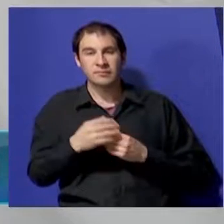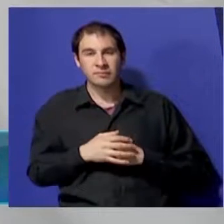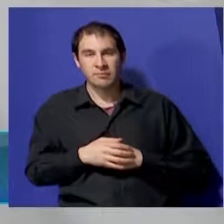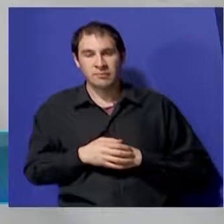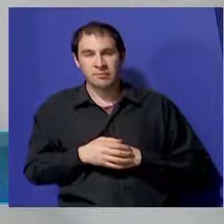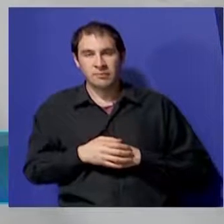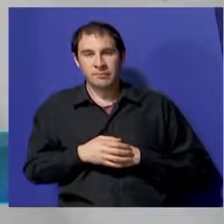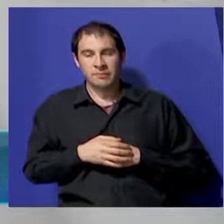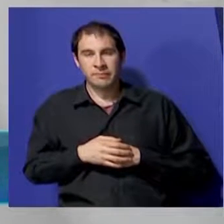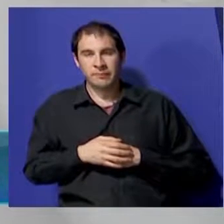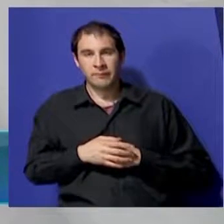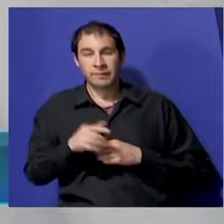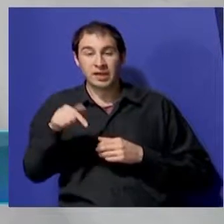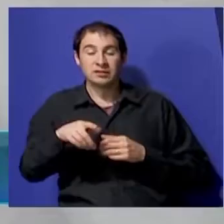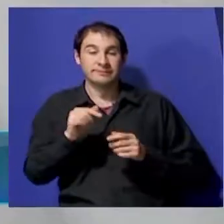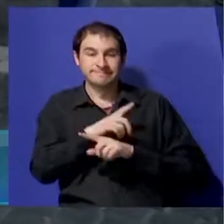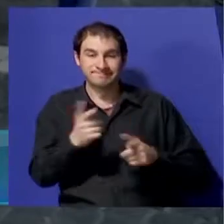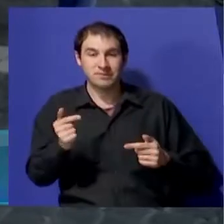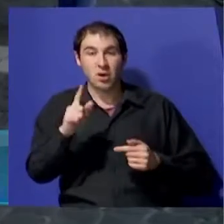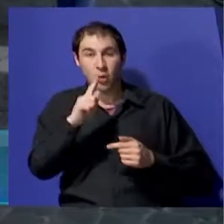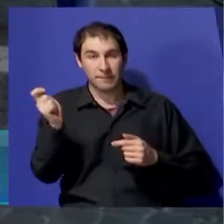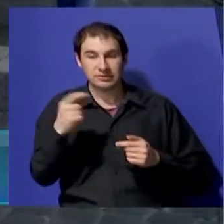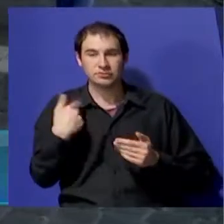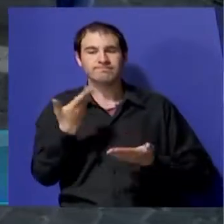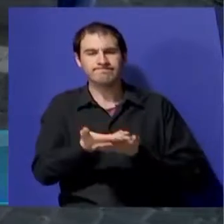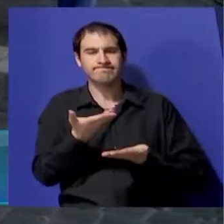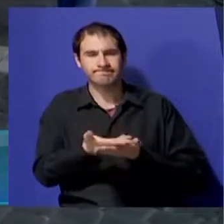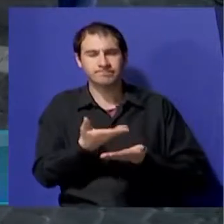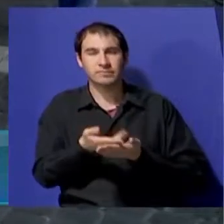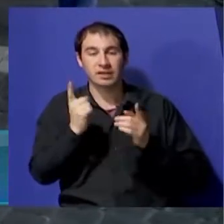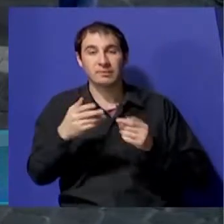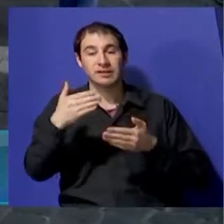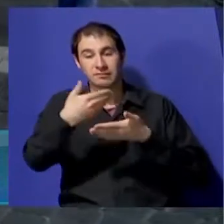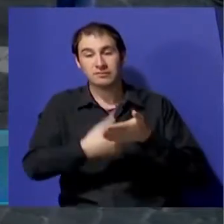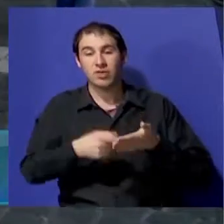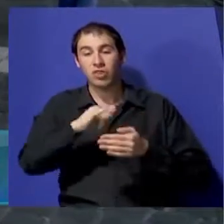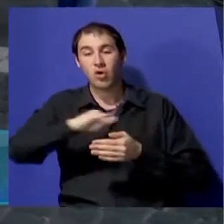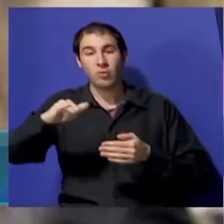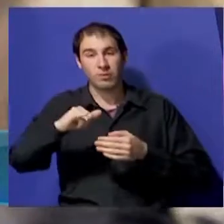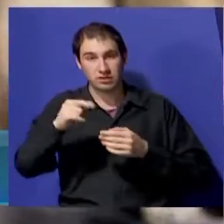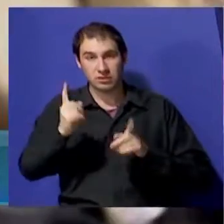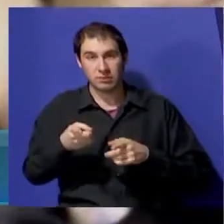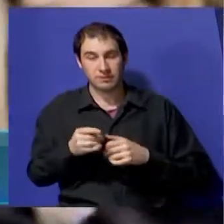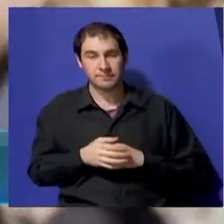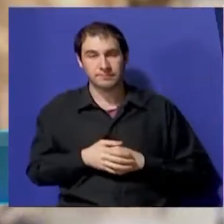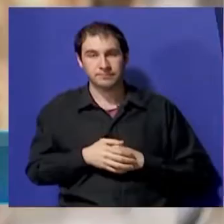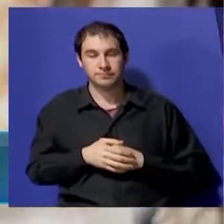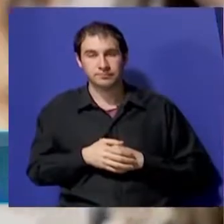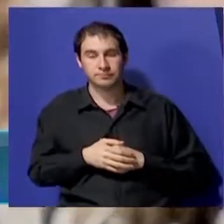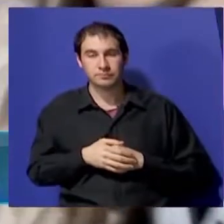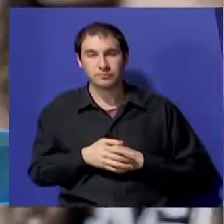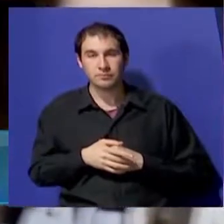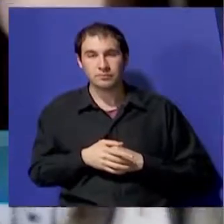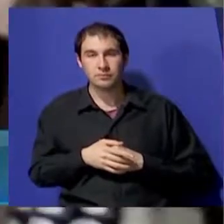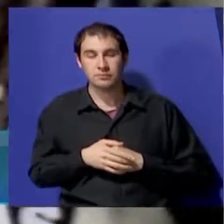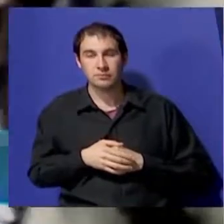no sucedió. Desde hace un mes que lo estamos pidiendo, inclusive le mandamos una carta de documento al intendente y